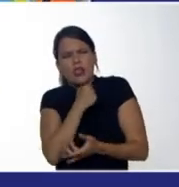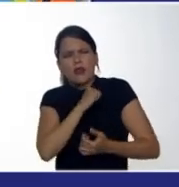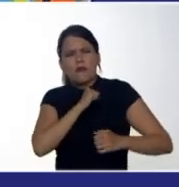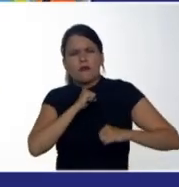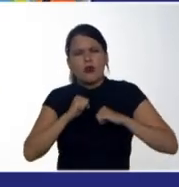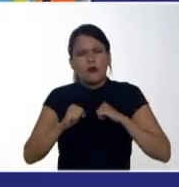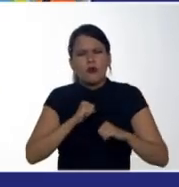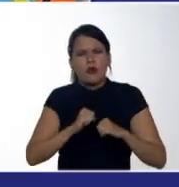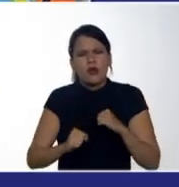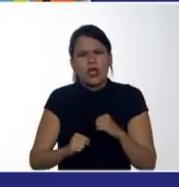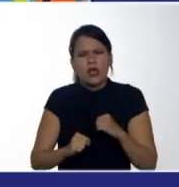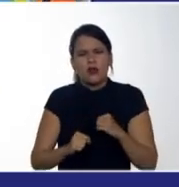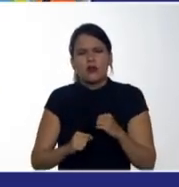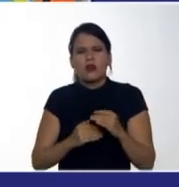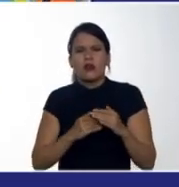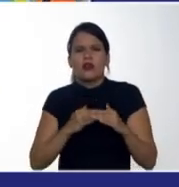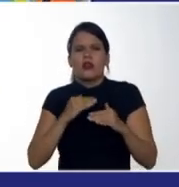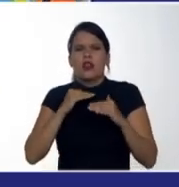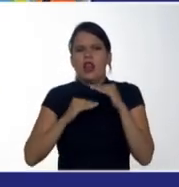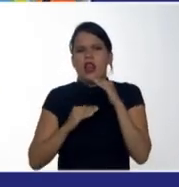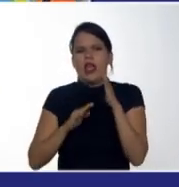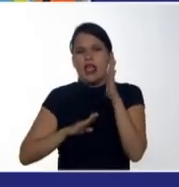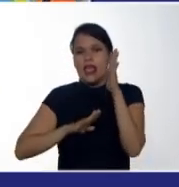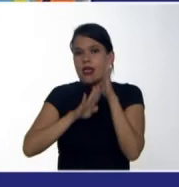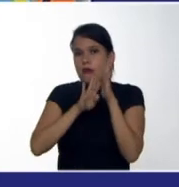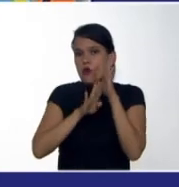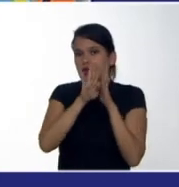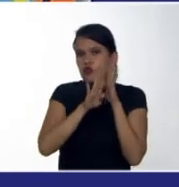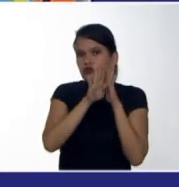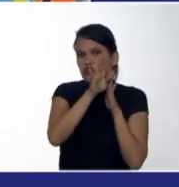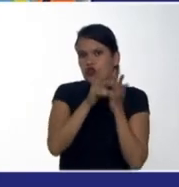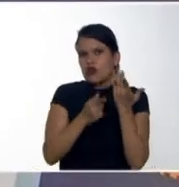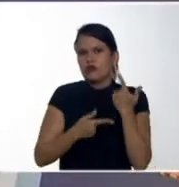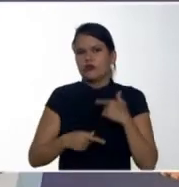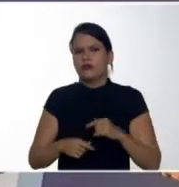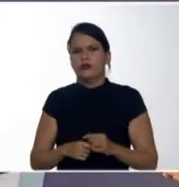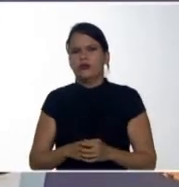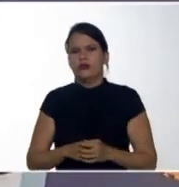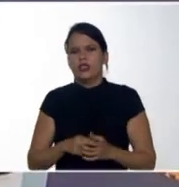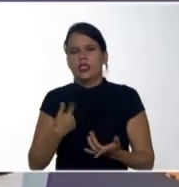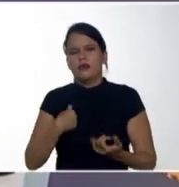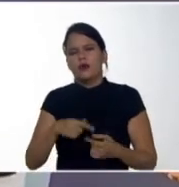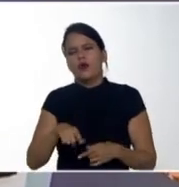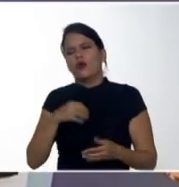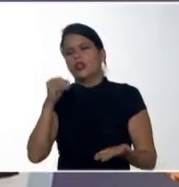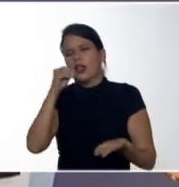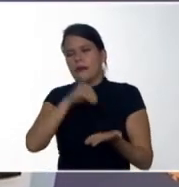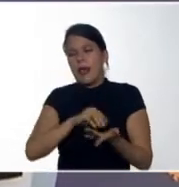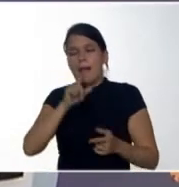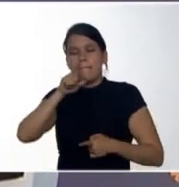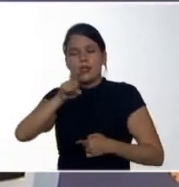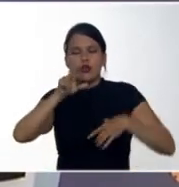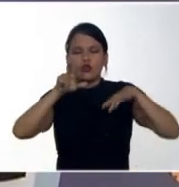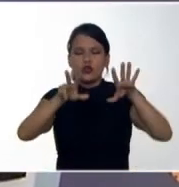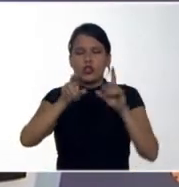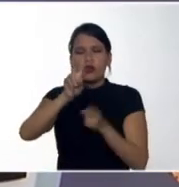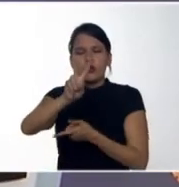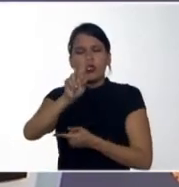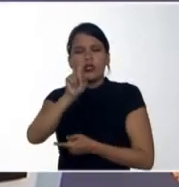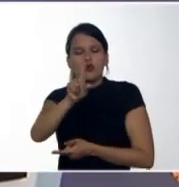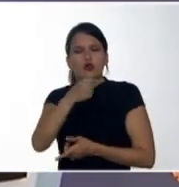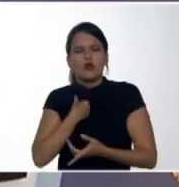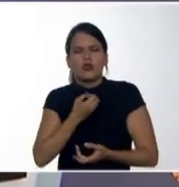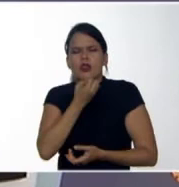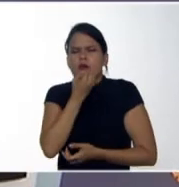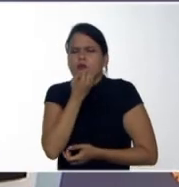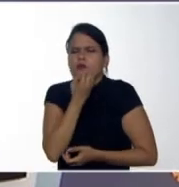la evolución. Obviamente, y ahí volvemos a 1821, nuestra hermosa Venezuela,